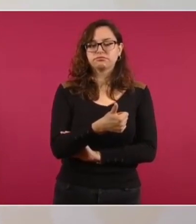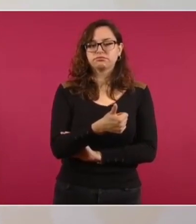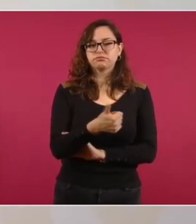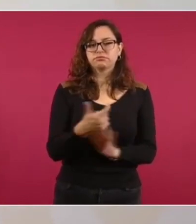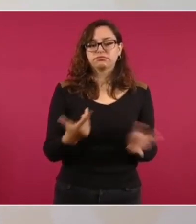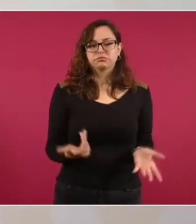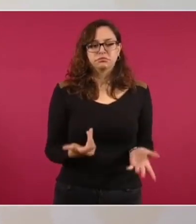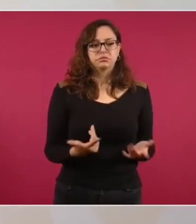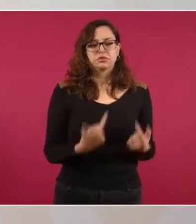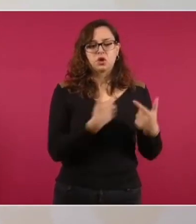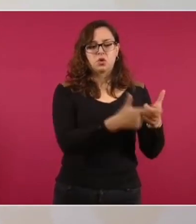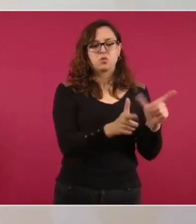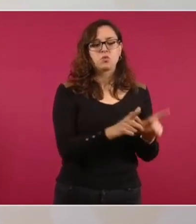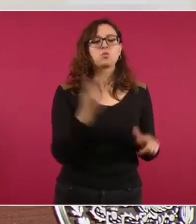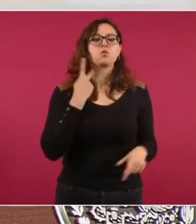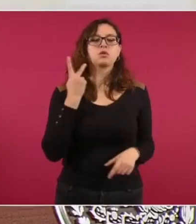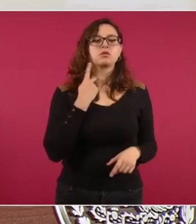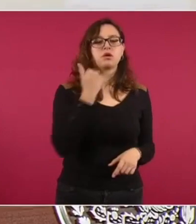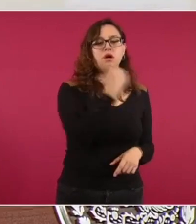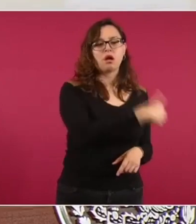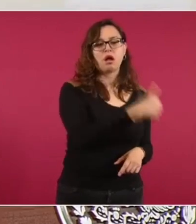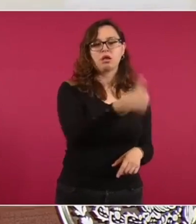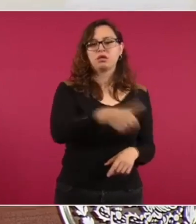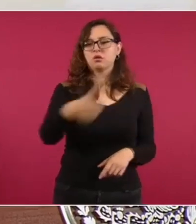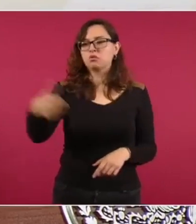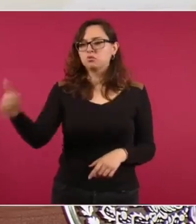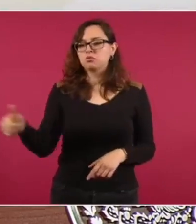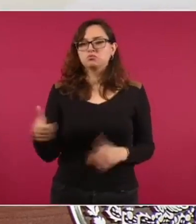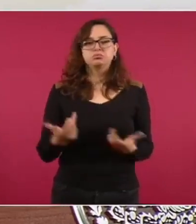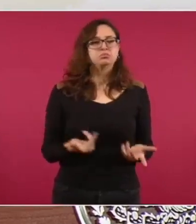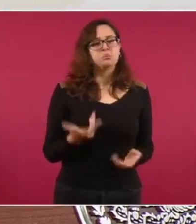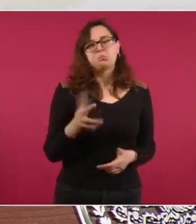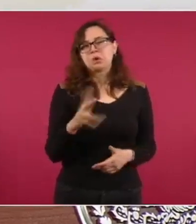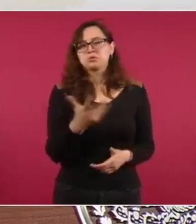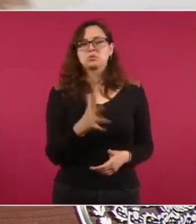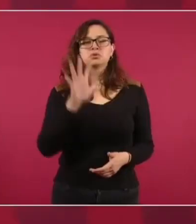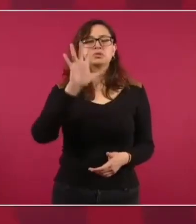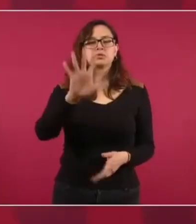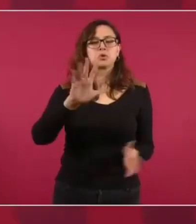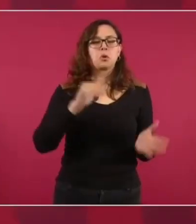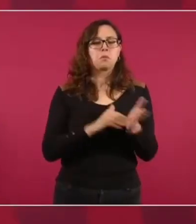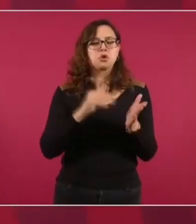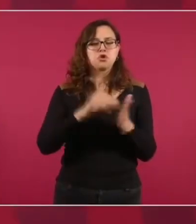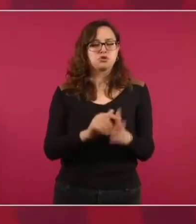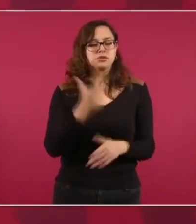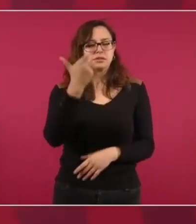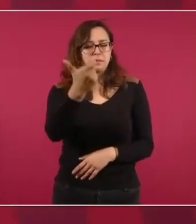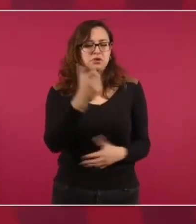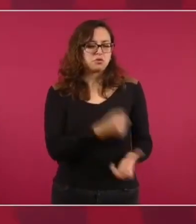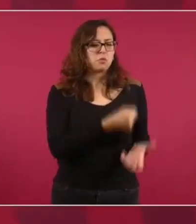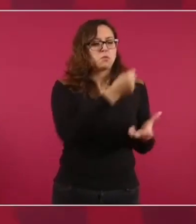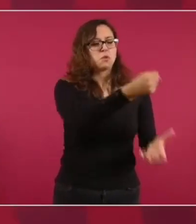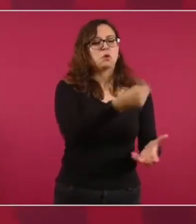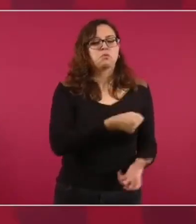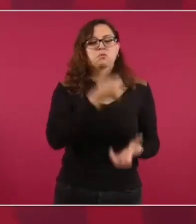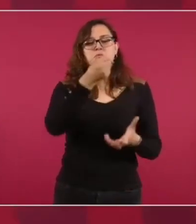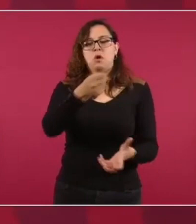como 5 millones de pesos al año. Y de repente, con la reforma,